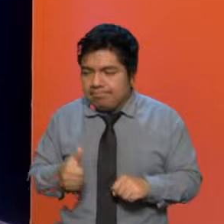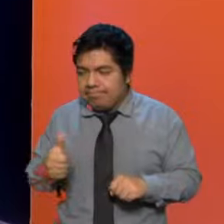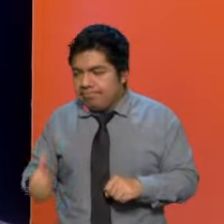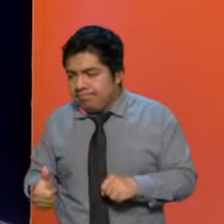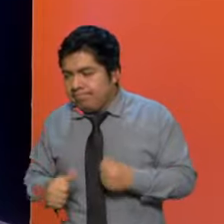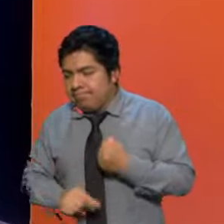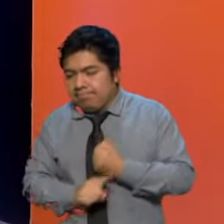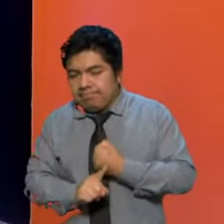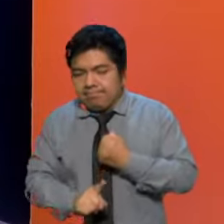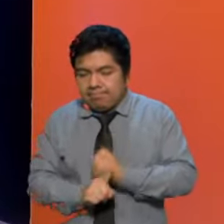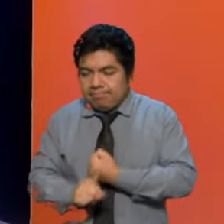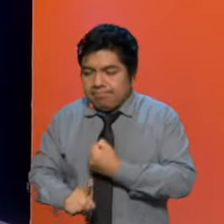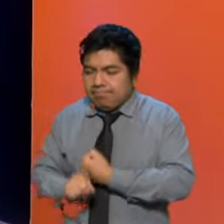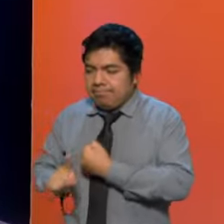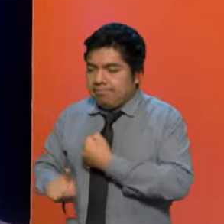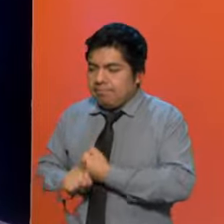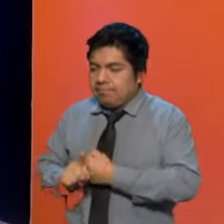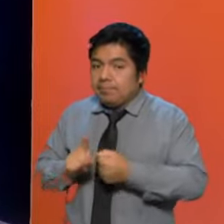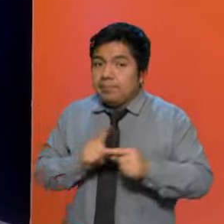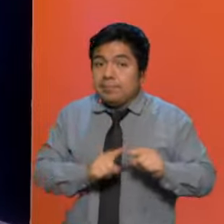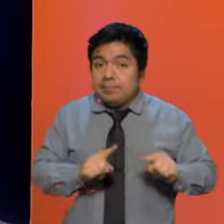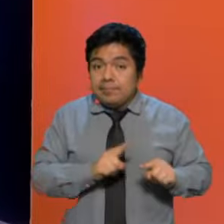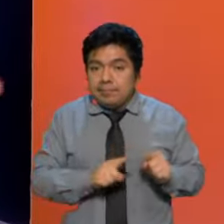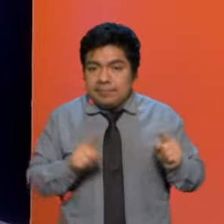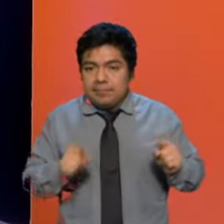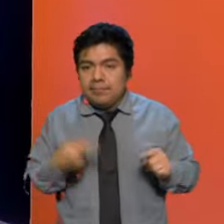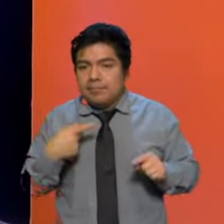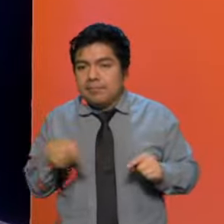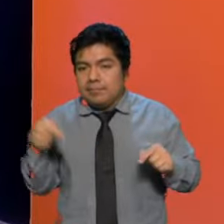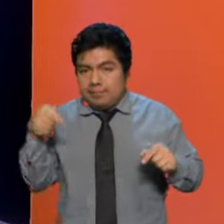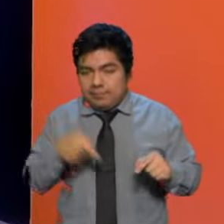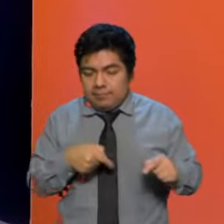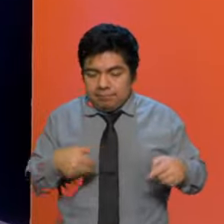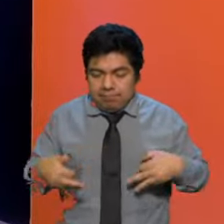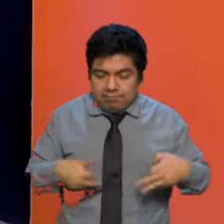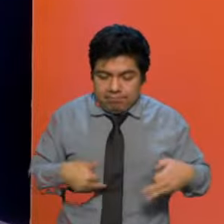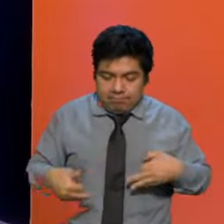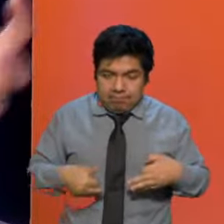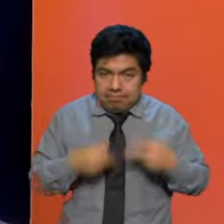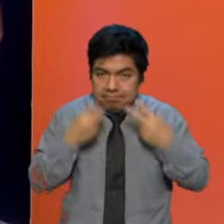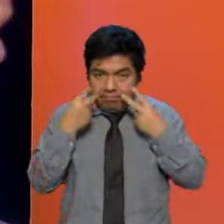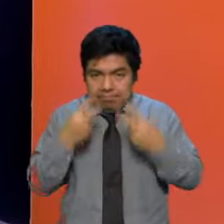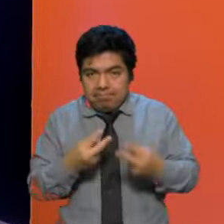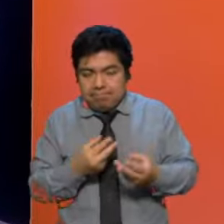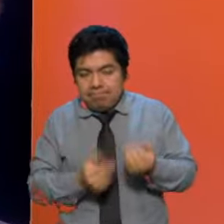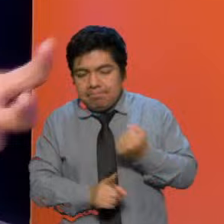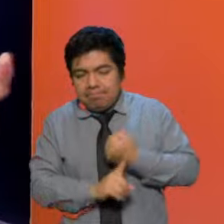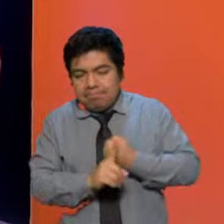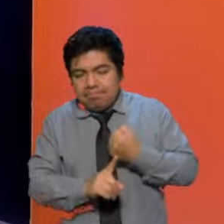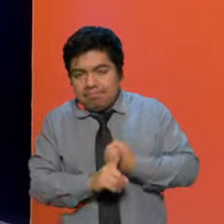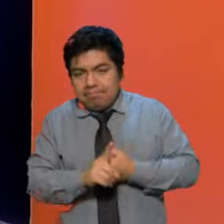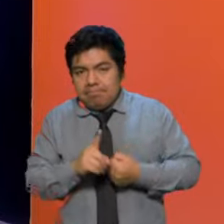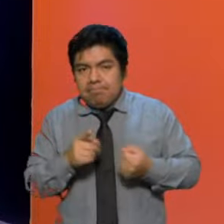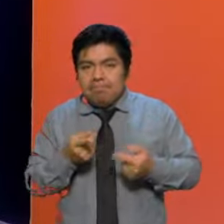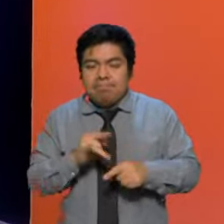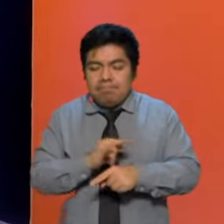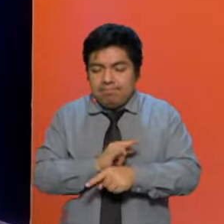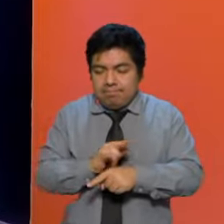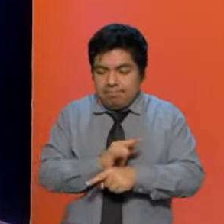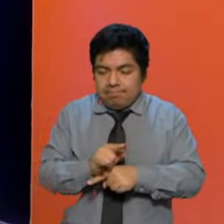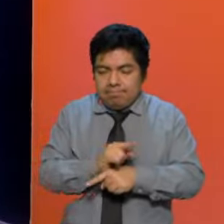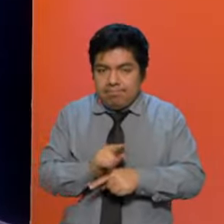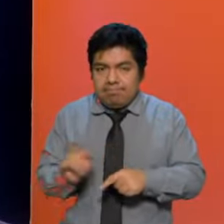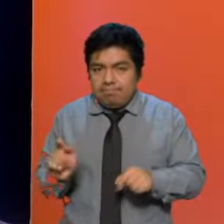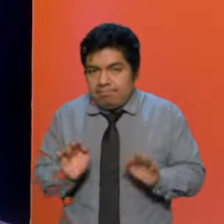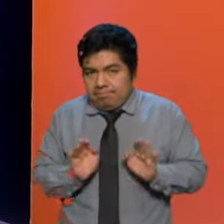situaciones y acá pues se visibiliza las cosas problemáticas. Que pasan las parejas gays, ¿no? Sí. Entonces